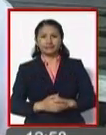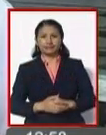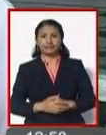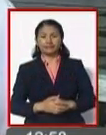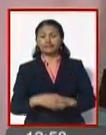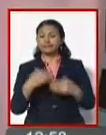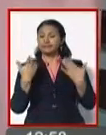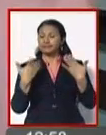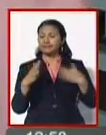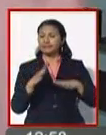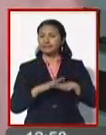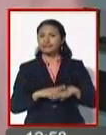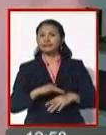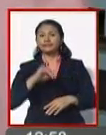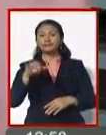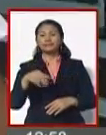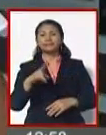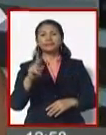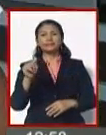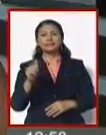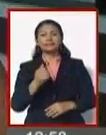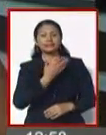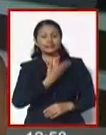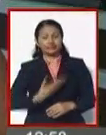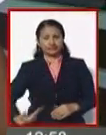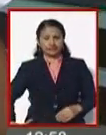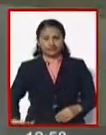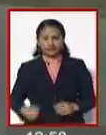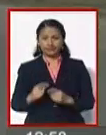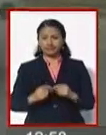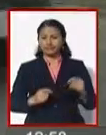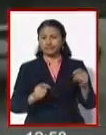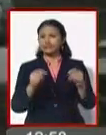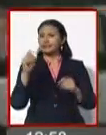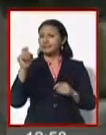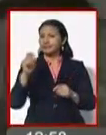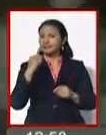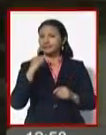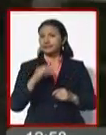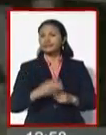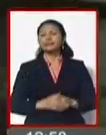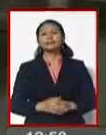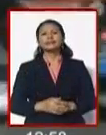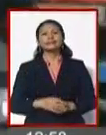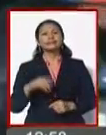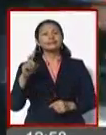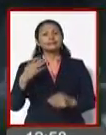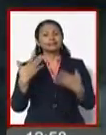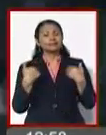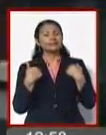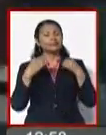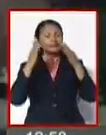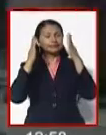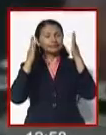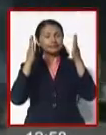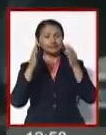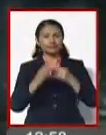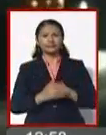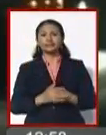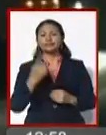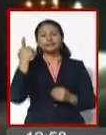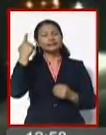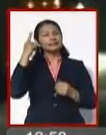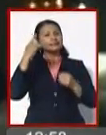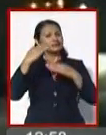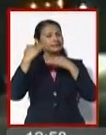ya están advertidos. Para Juan Yucra, presidente del transporte pesado en Santa Cruz, consideran de que el gobierno ya debe de tomar cartas en el asunto